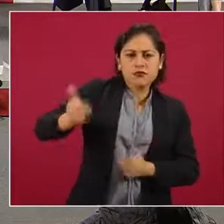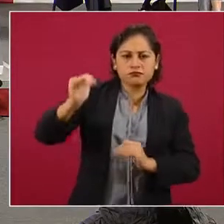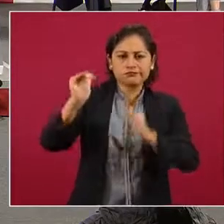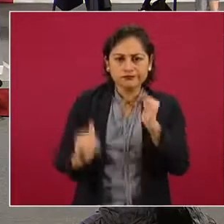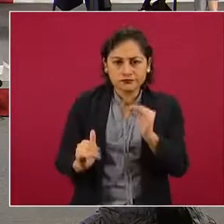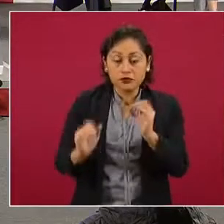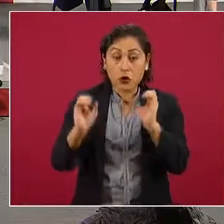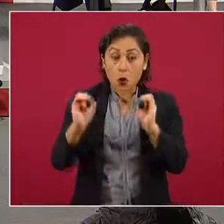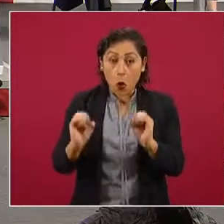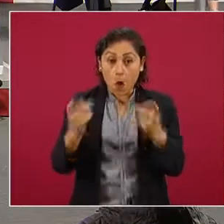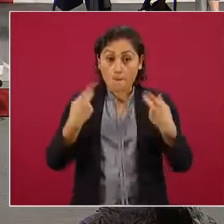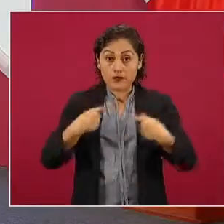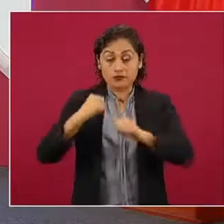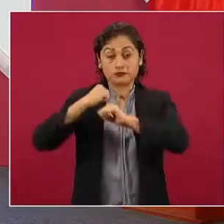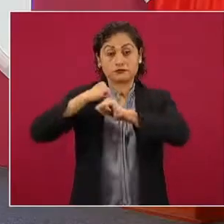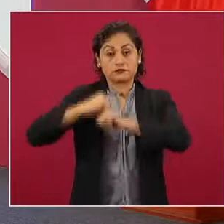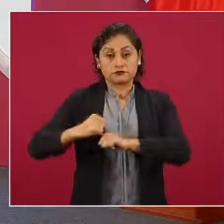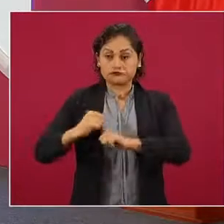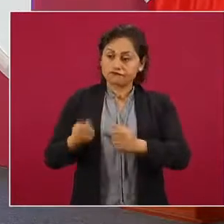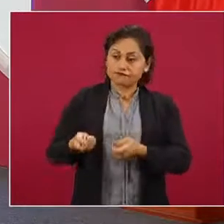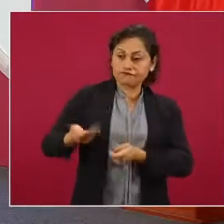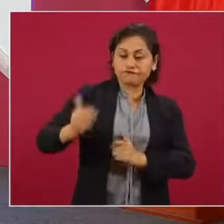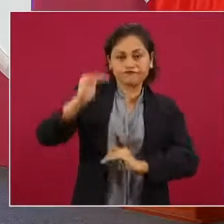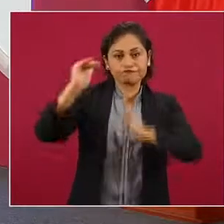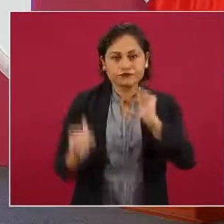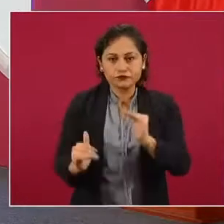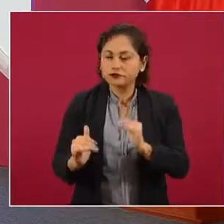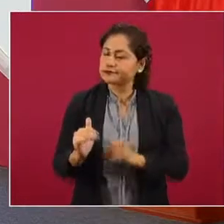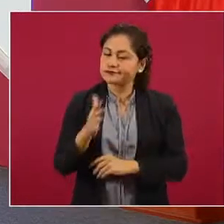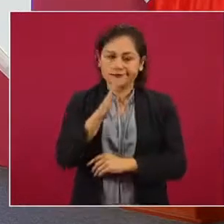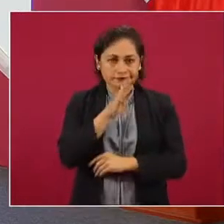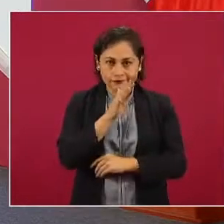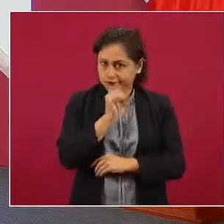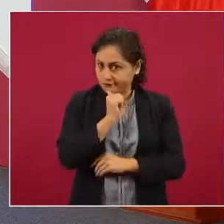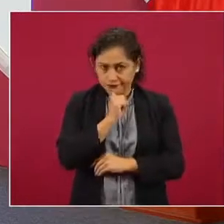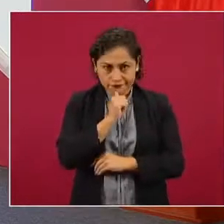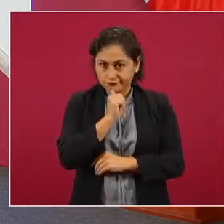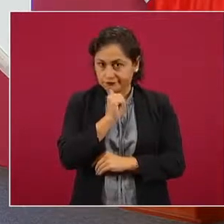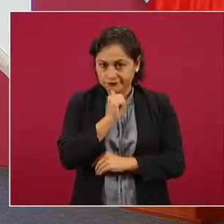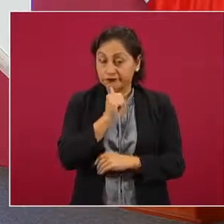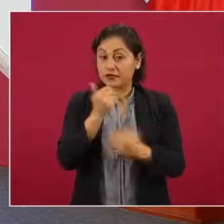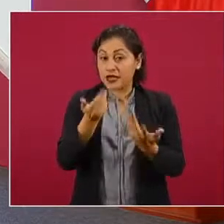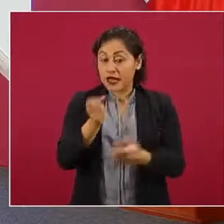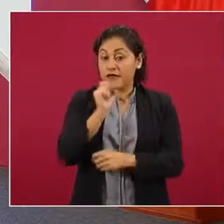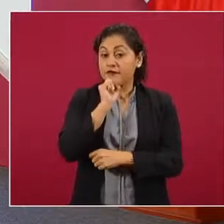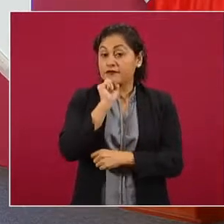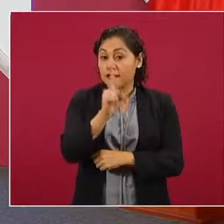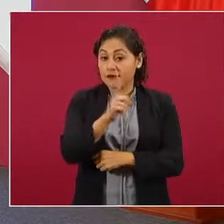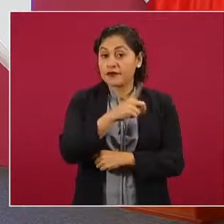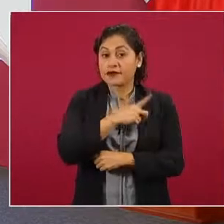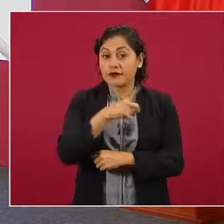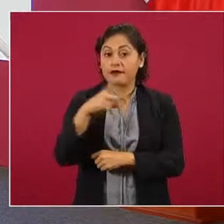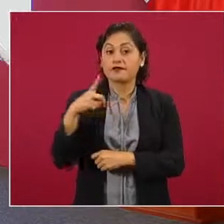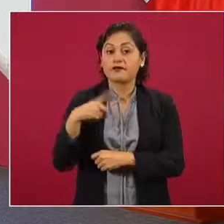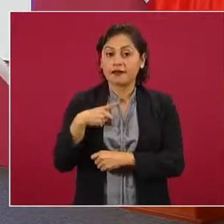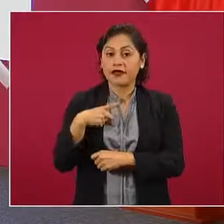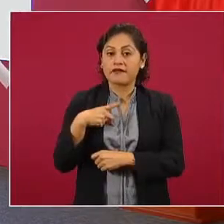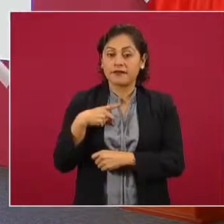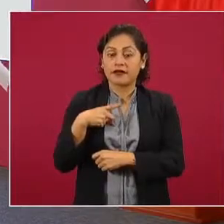autoridades, a alguien en particular, ni traducirse en la negación del